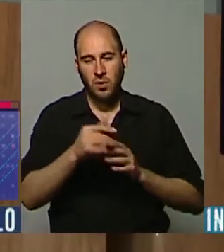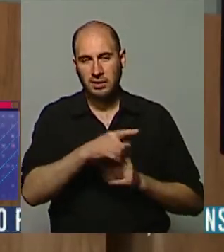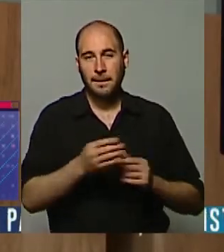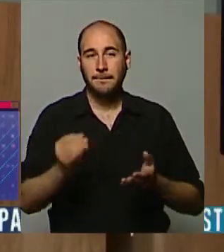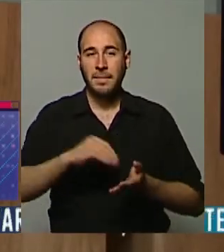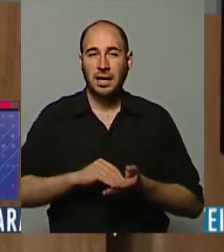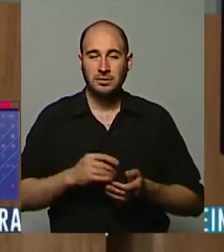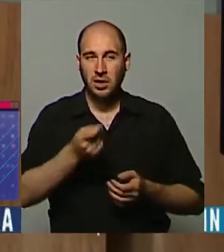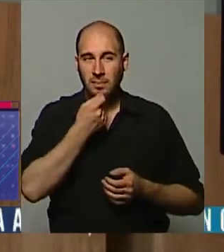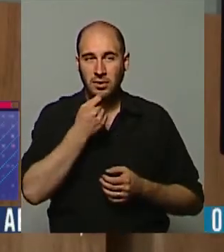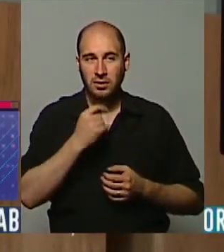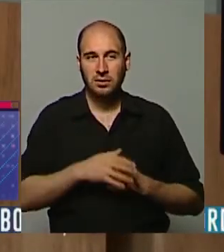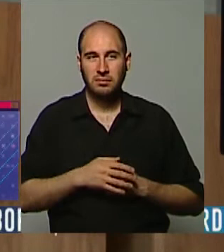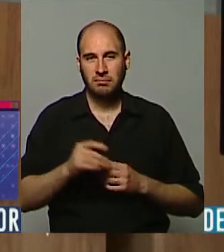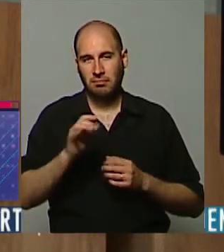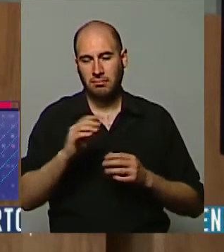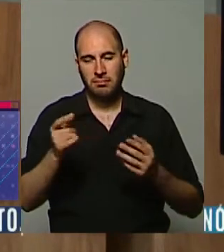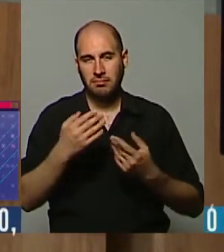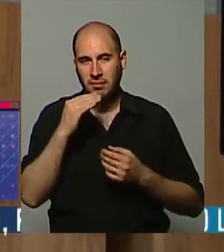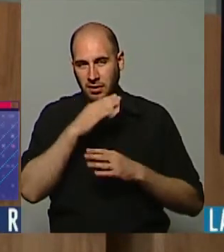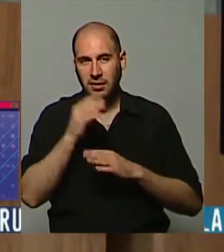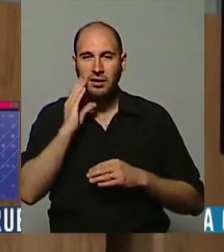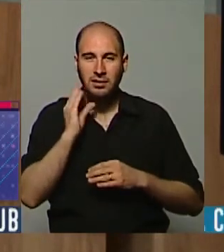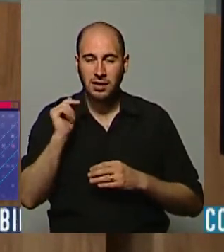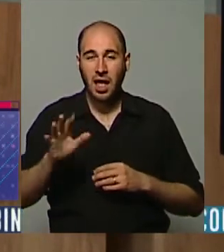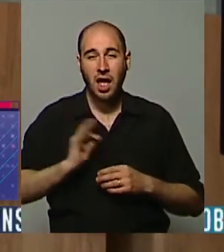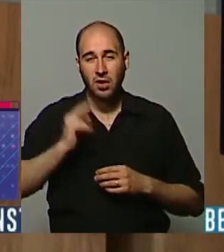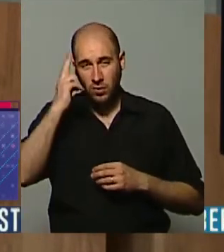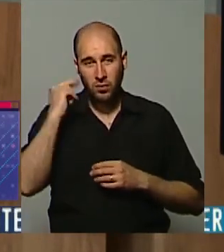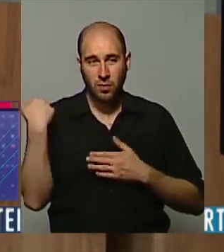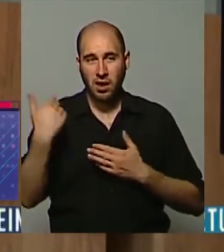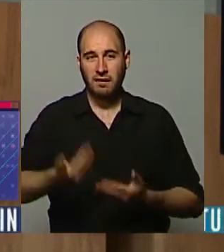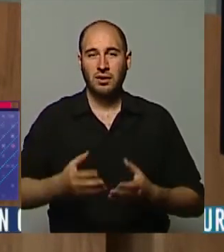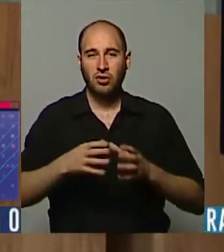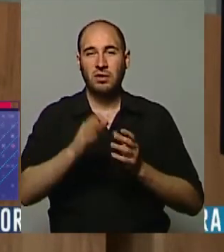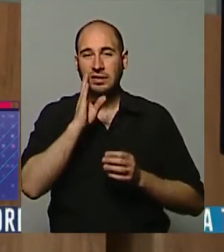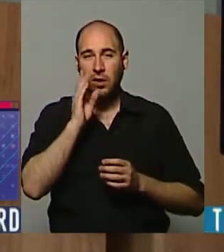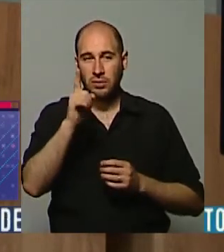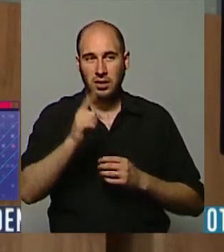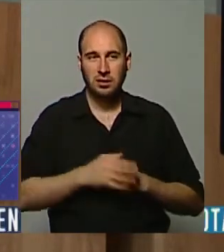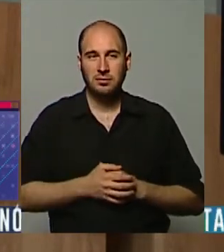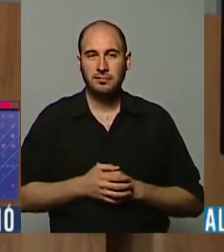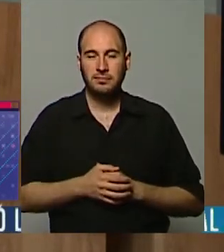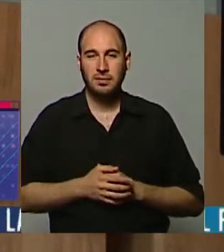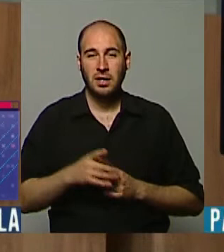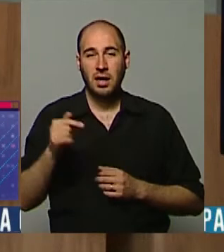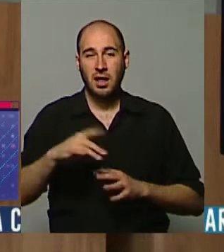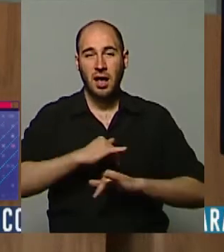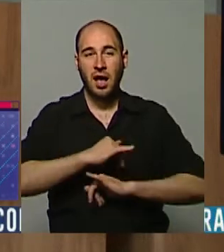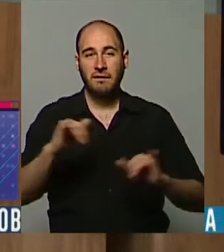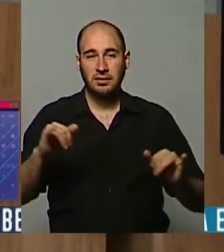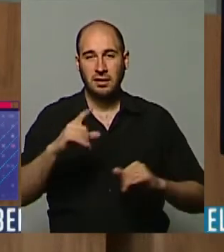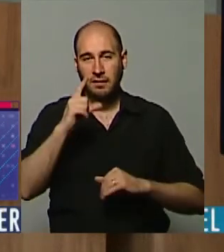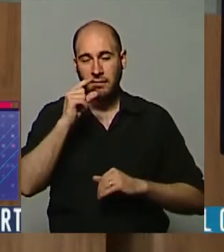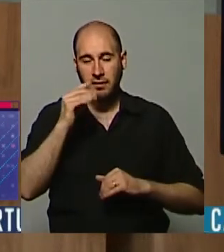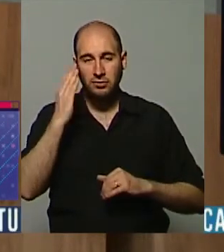tenemos el caso de Rage Against the Machine, que después de 9 años, esta banda estadounidense anticapitalista avisó por sus